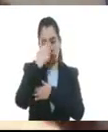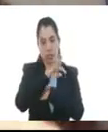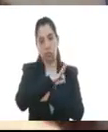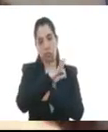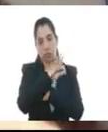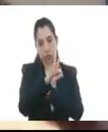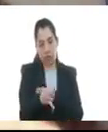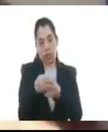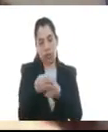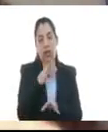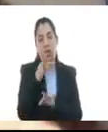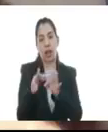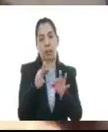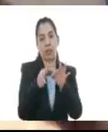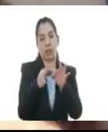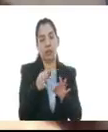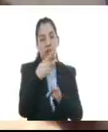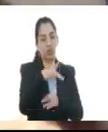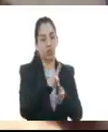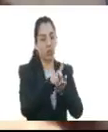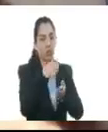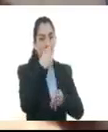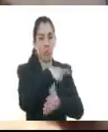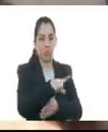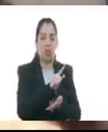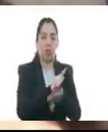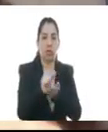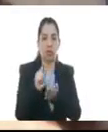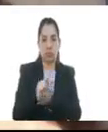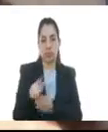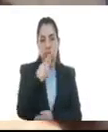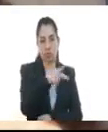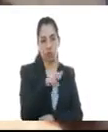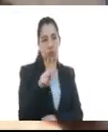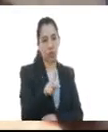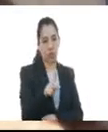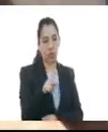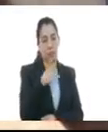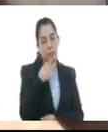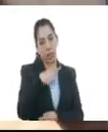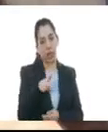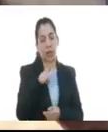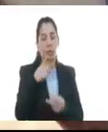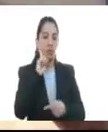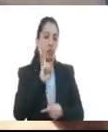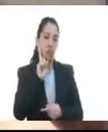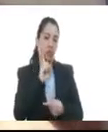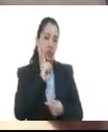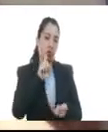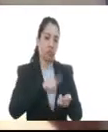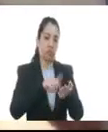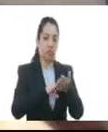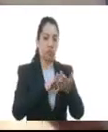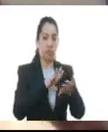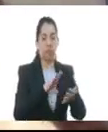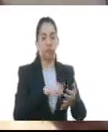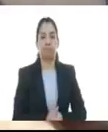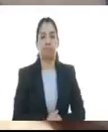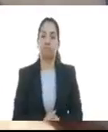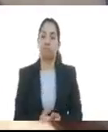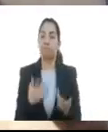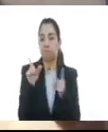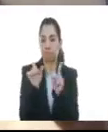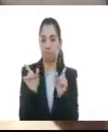esto como un derecho básico de las mujeres privadas de la libertad. Y pues básicamente así